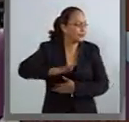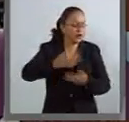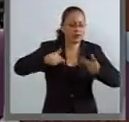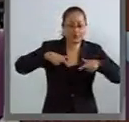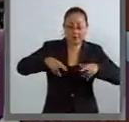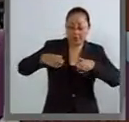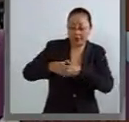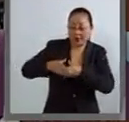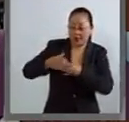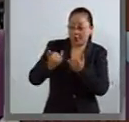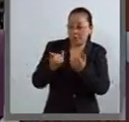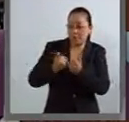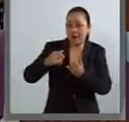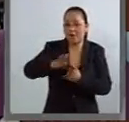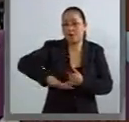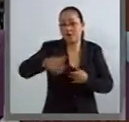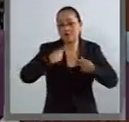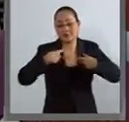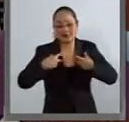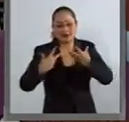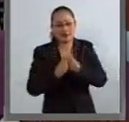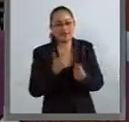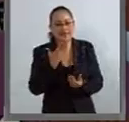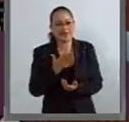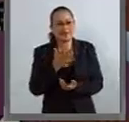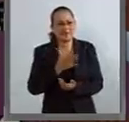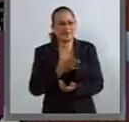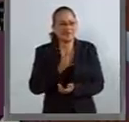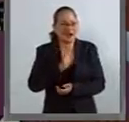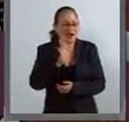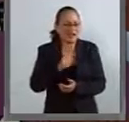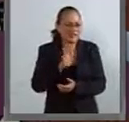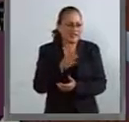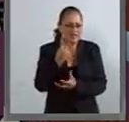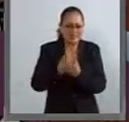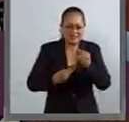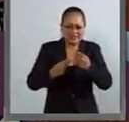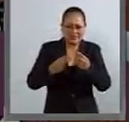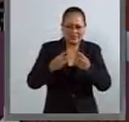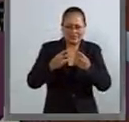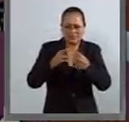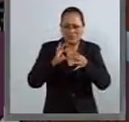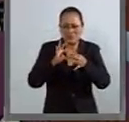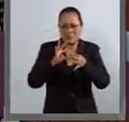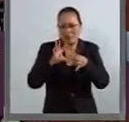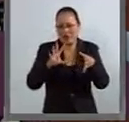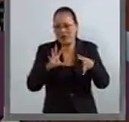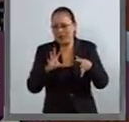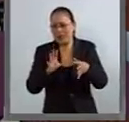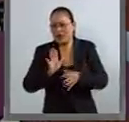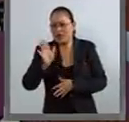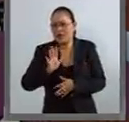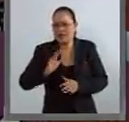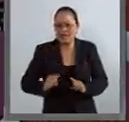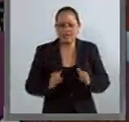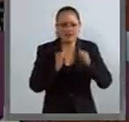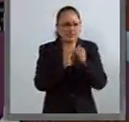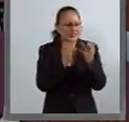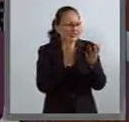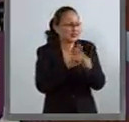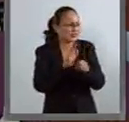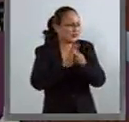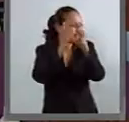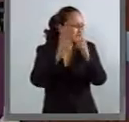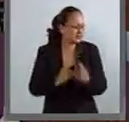y los representados. Este pacto que parece hoy que se está rompiendo, esta fragilidad institucional que nos lleva